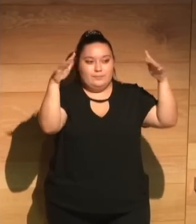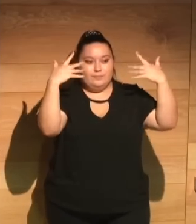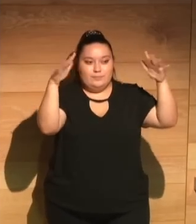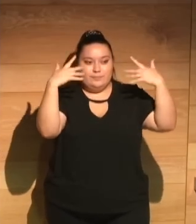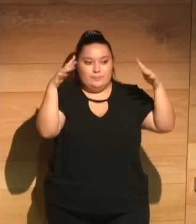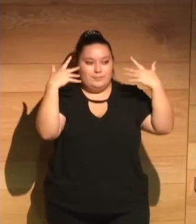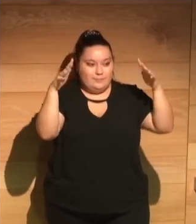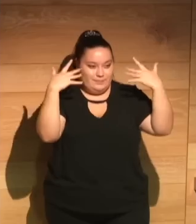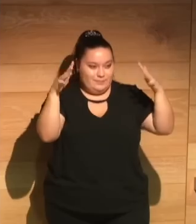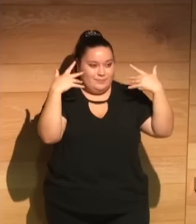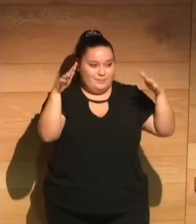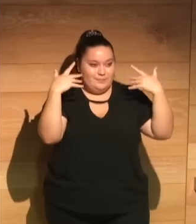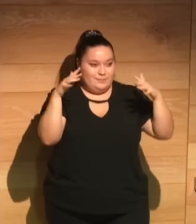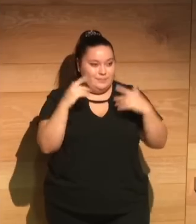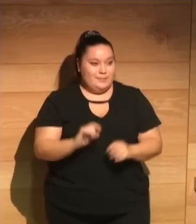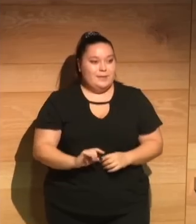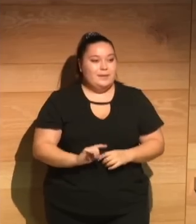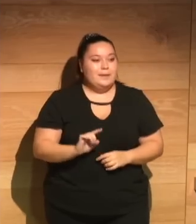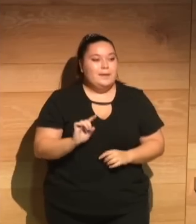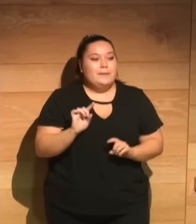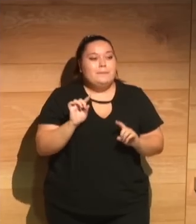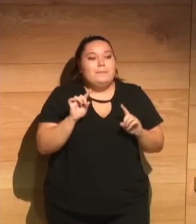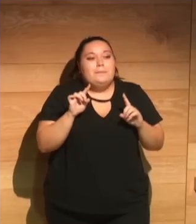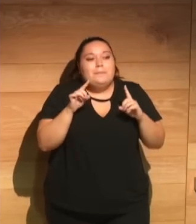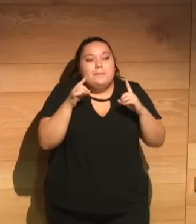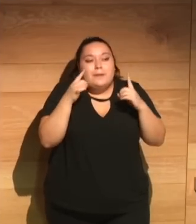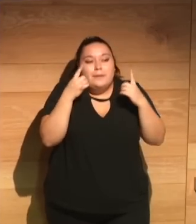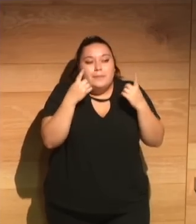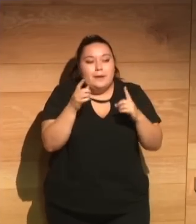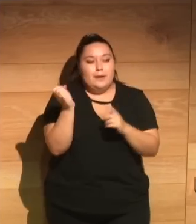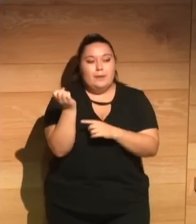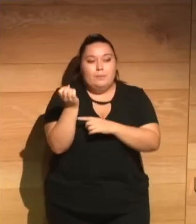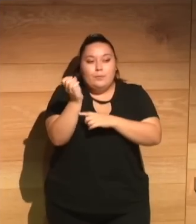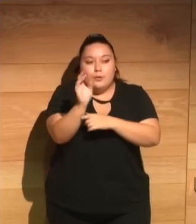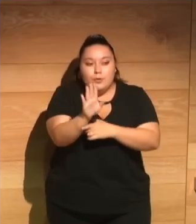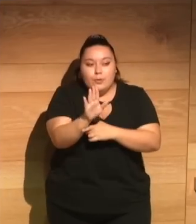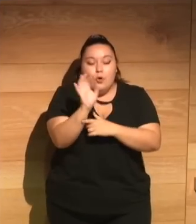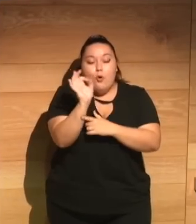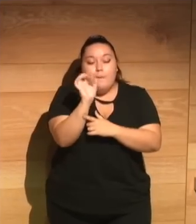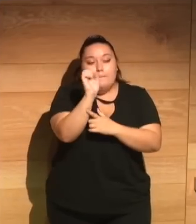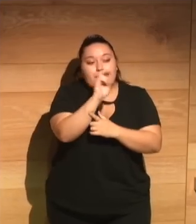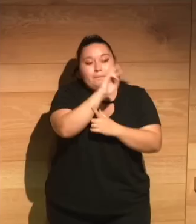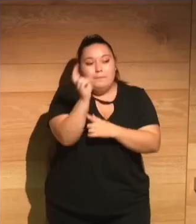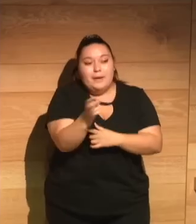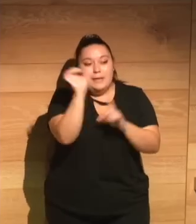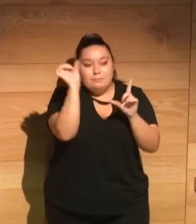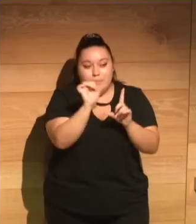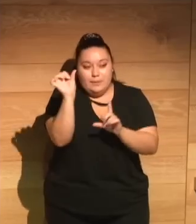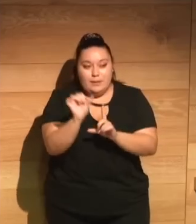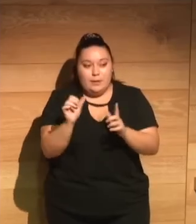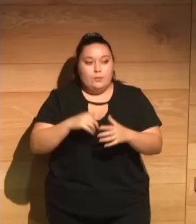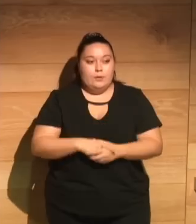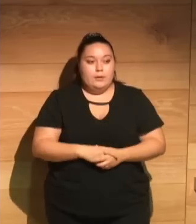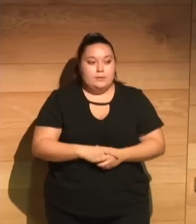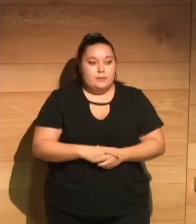Los hermanos Lumière hicieron la primera proyección de una o varias películas.